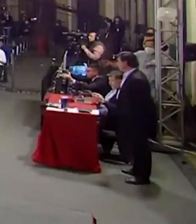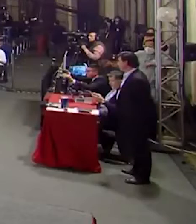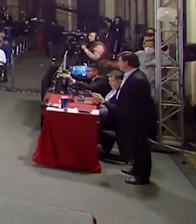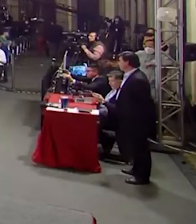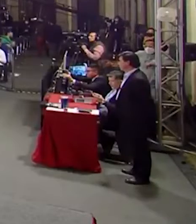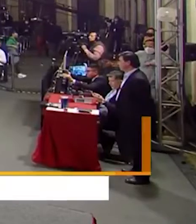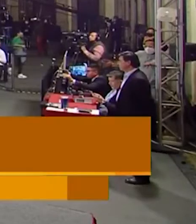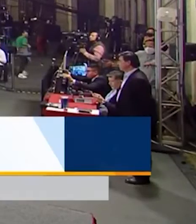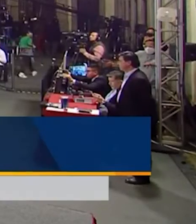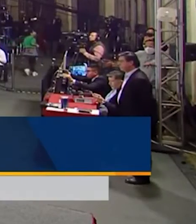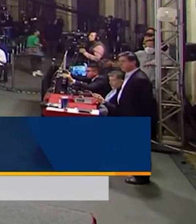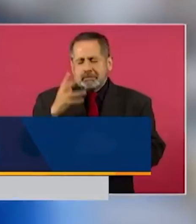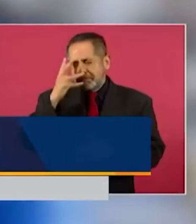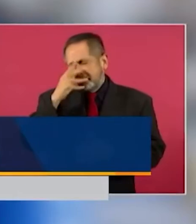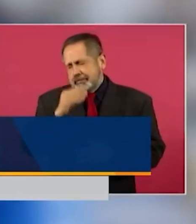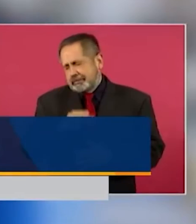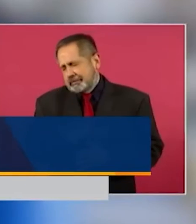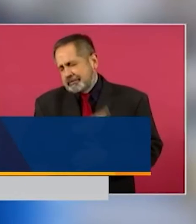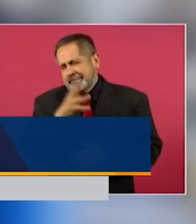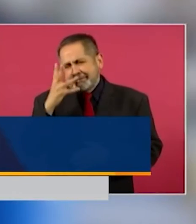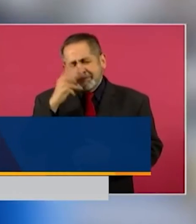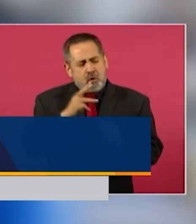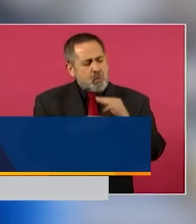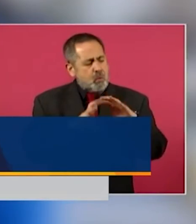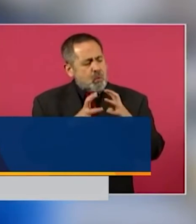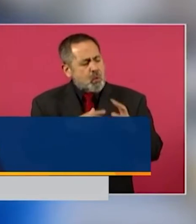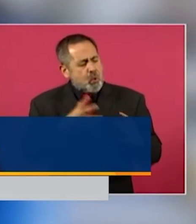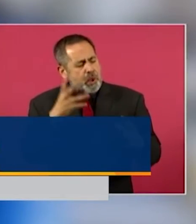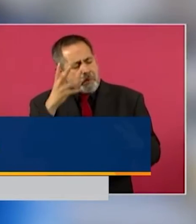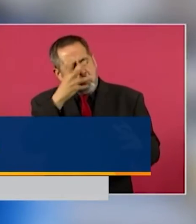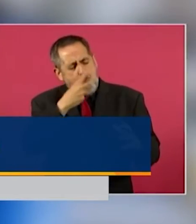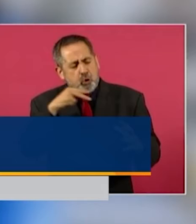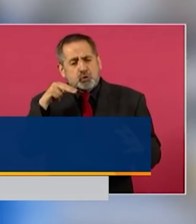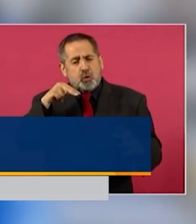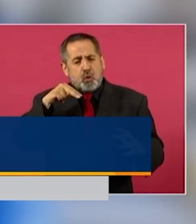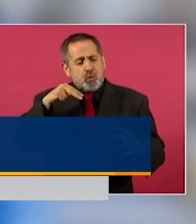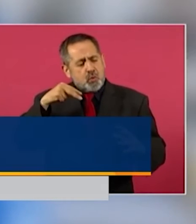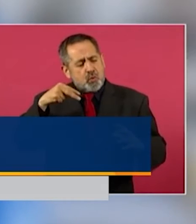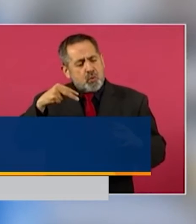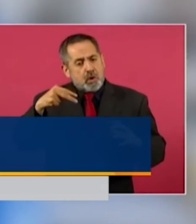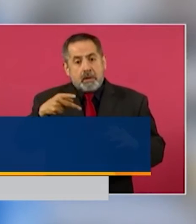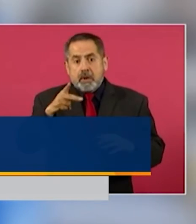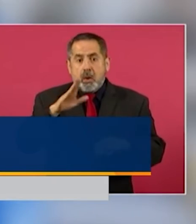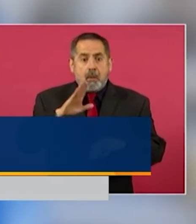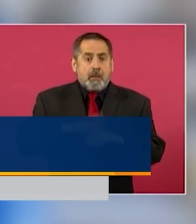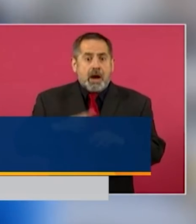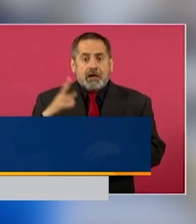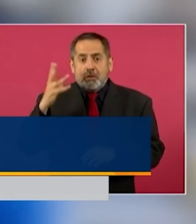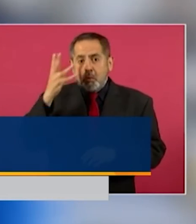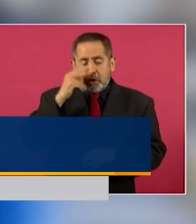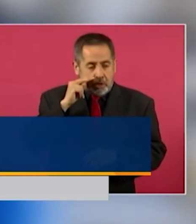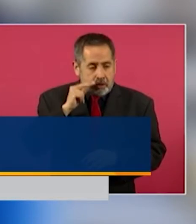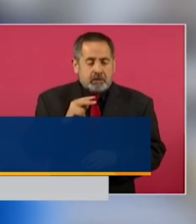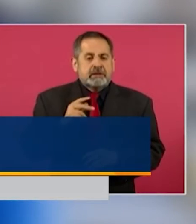En información nacional, el presidente López Obrador anunció que se reunirá en agosto con Katia Echarreta, la primera astronauta mexicana que